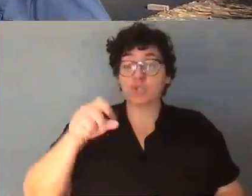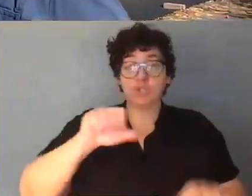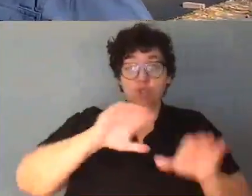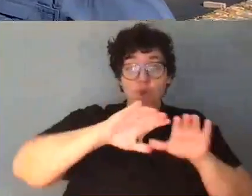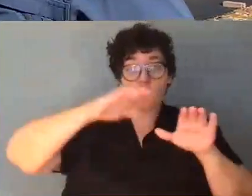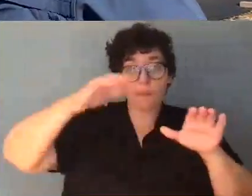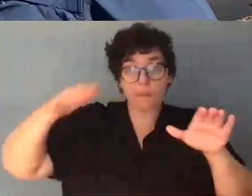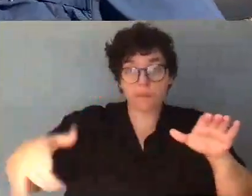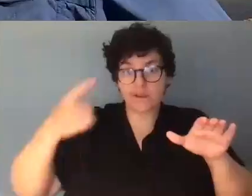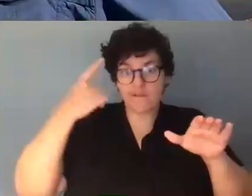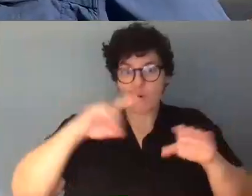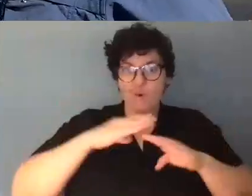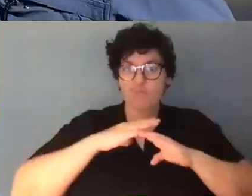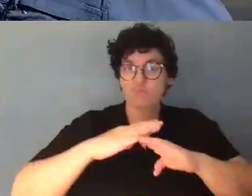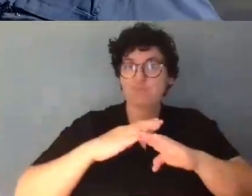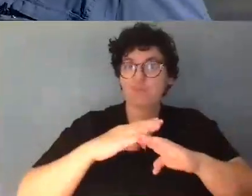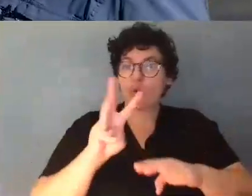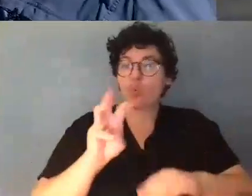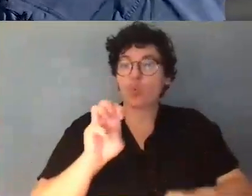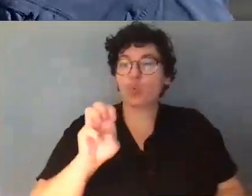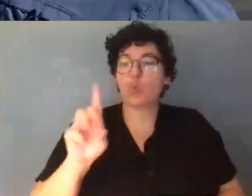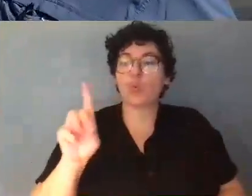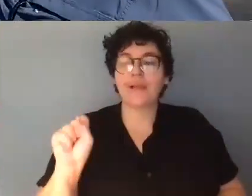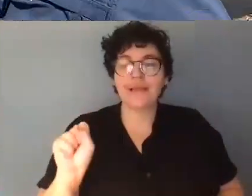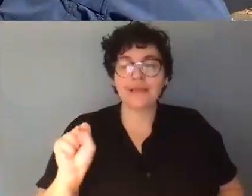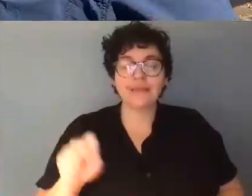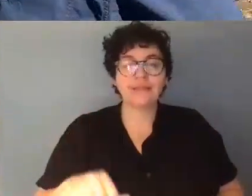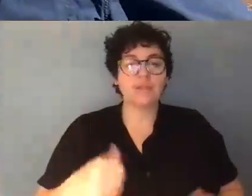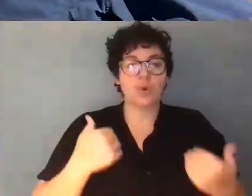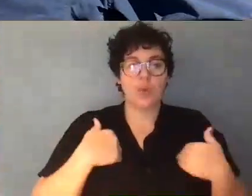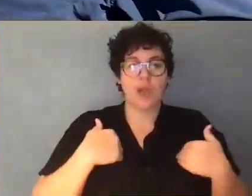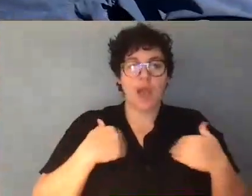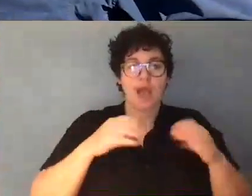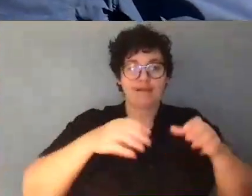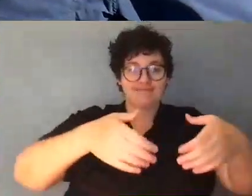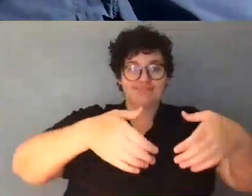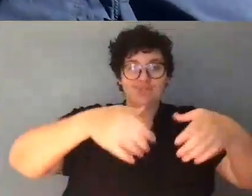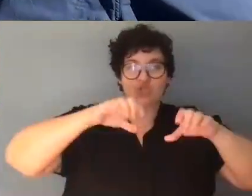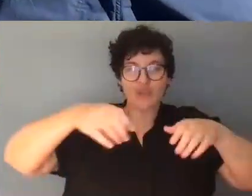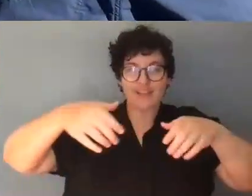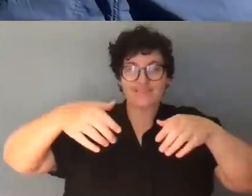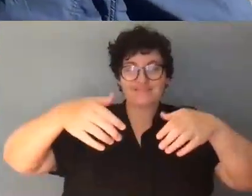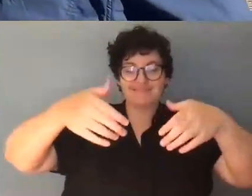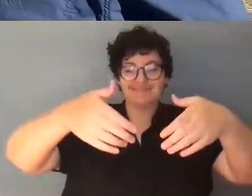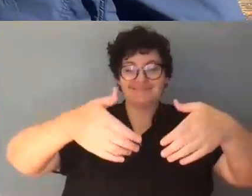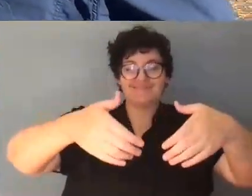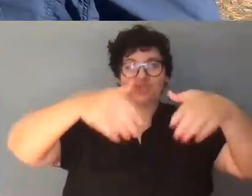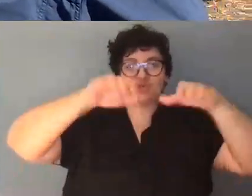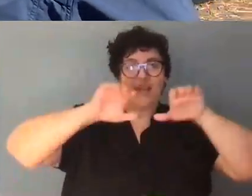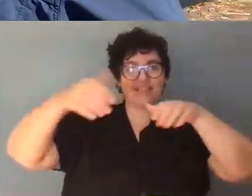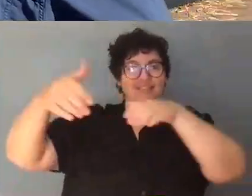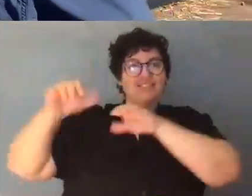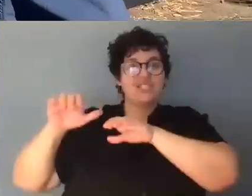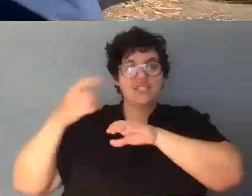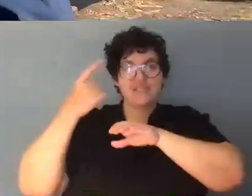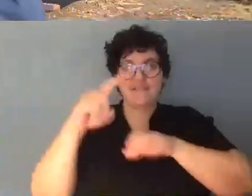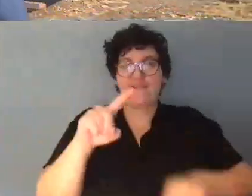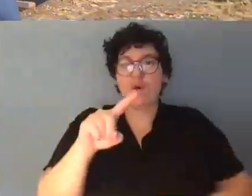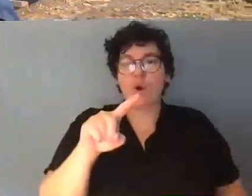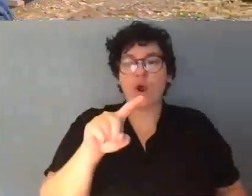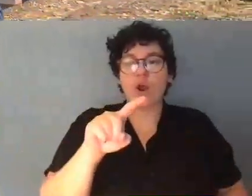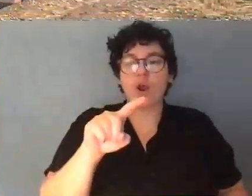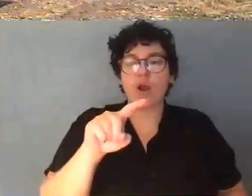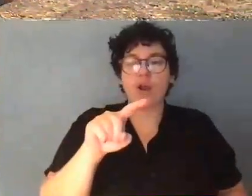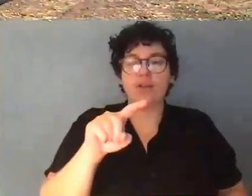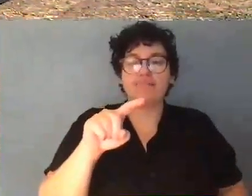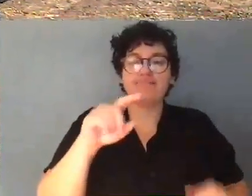esta lona para contra las hierbas malas, todas las contra las telas contra la congelación,